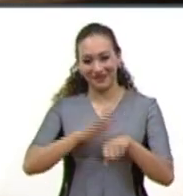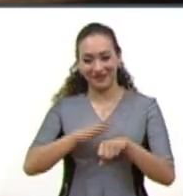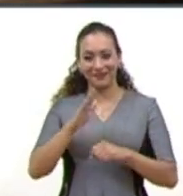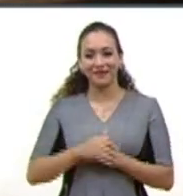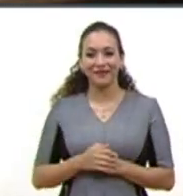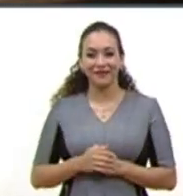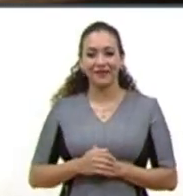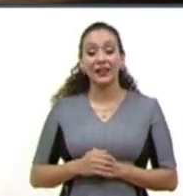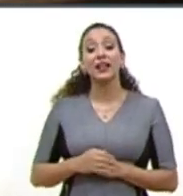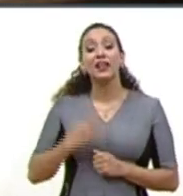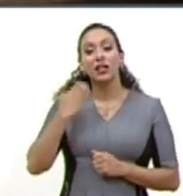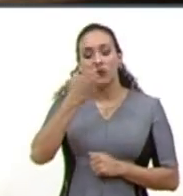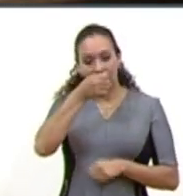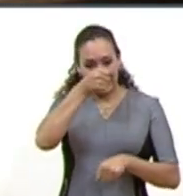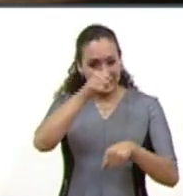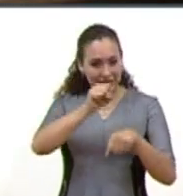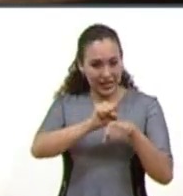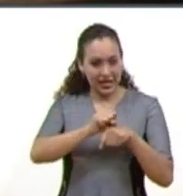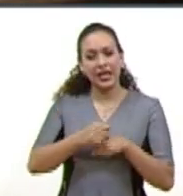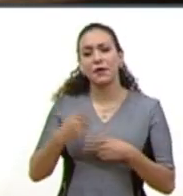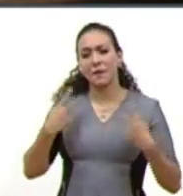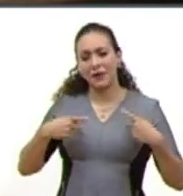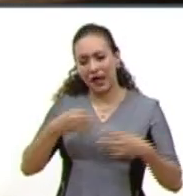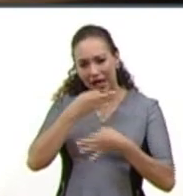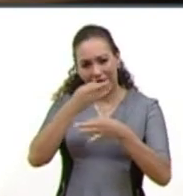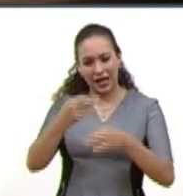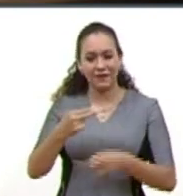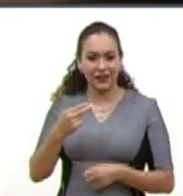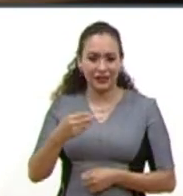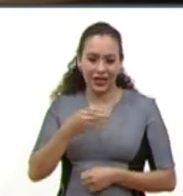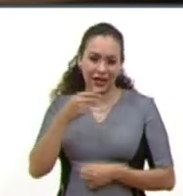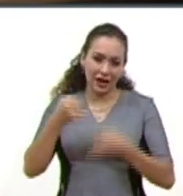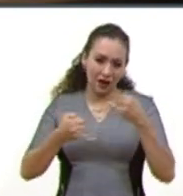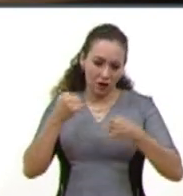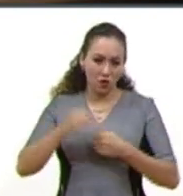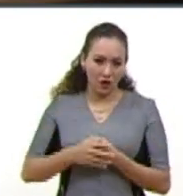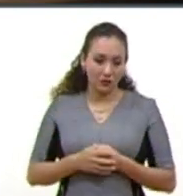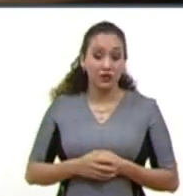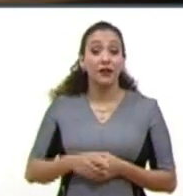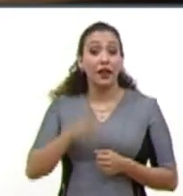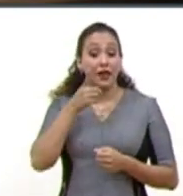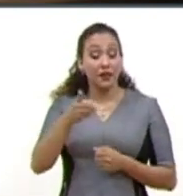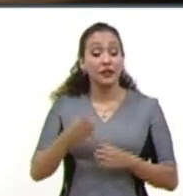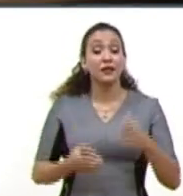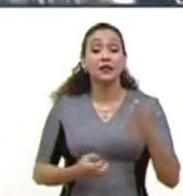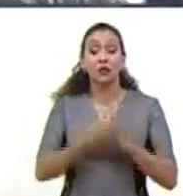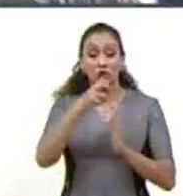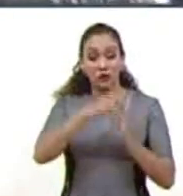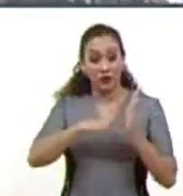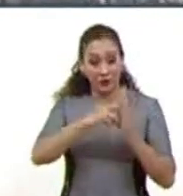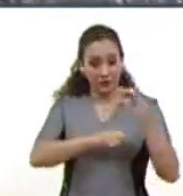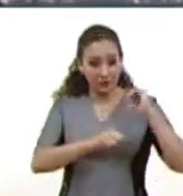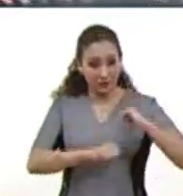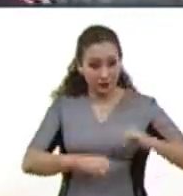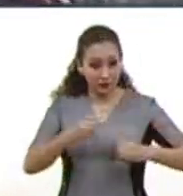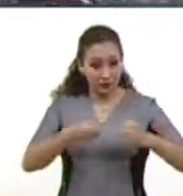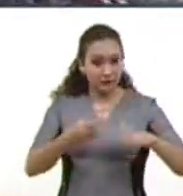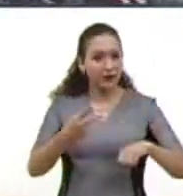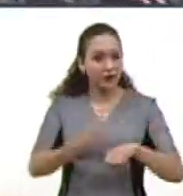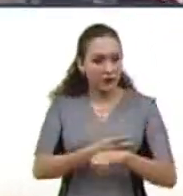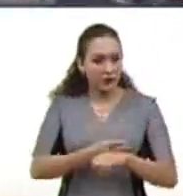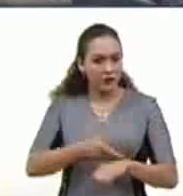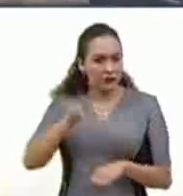de Secretarios y Actuarios de la Judicatura Federal señaló que la iniciativa presidencial de reforma al Poder Judicial genera una